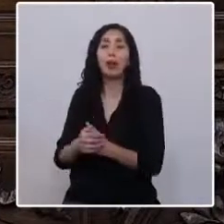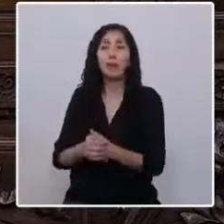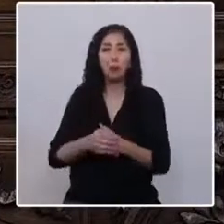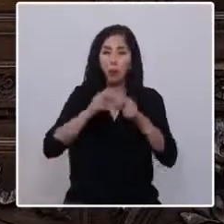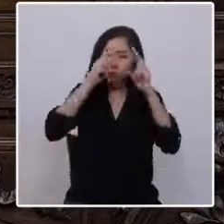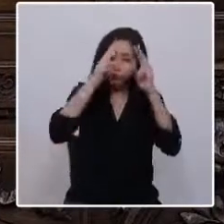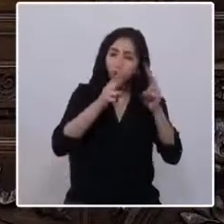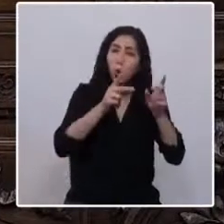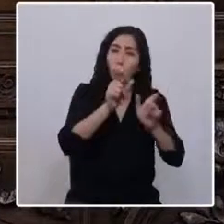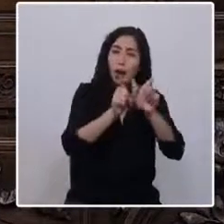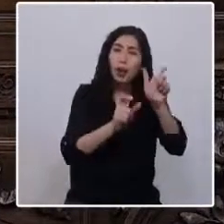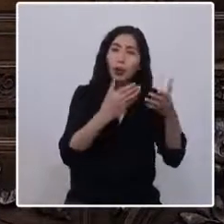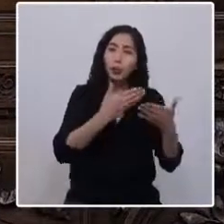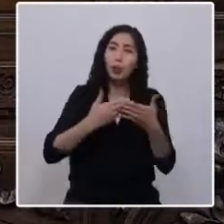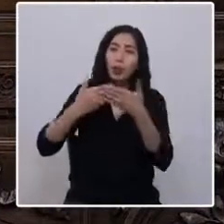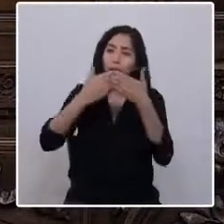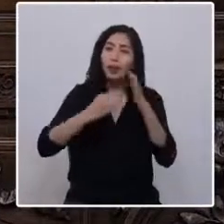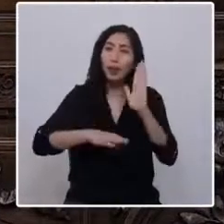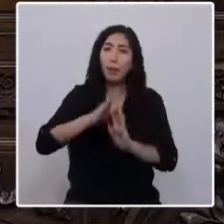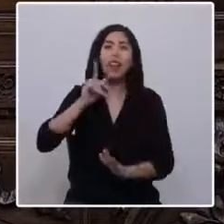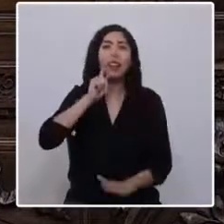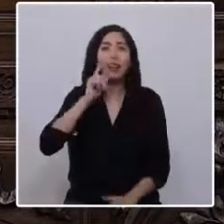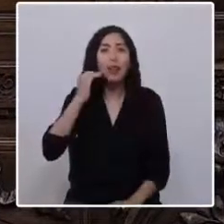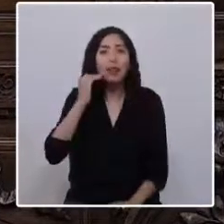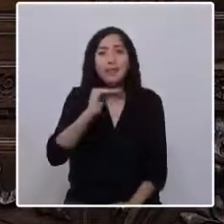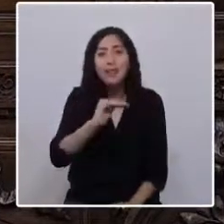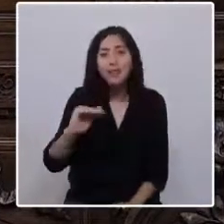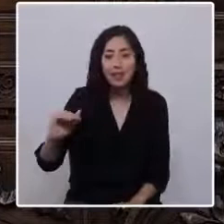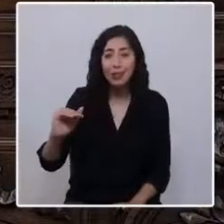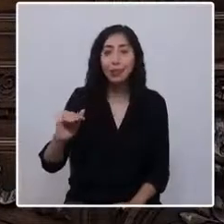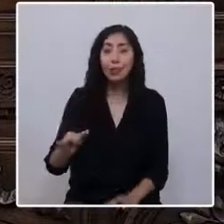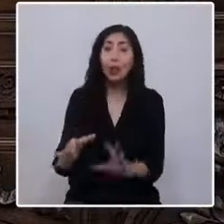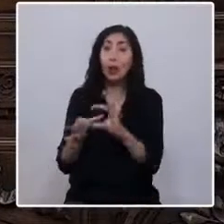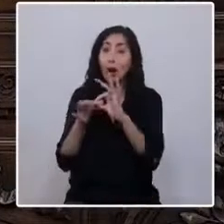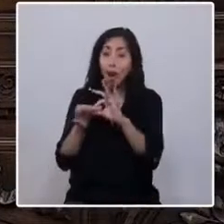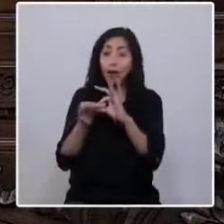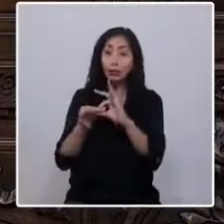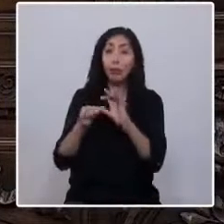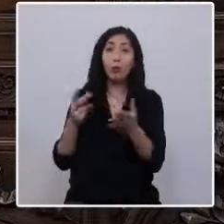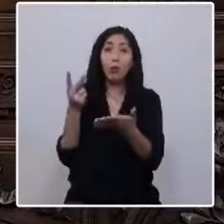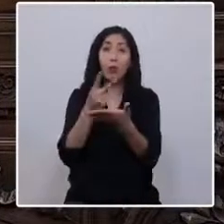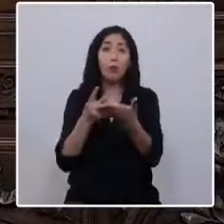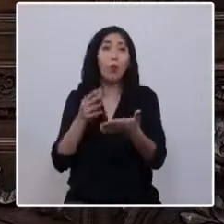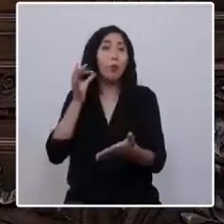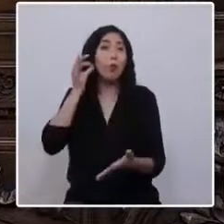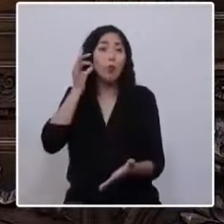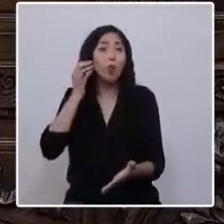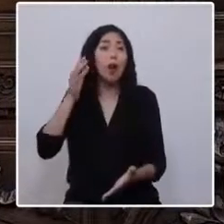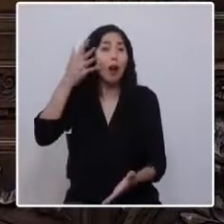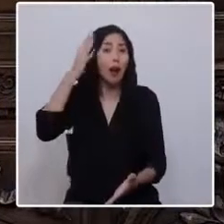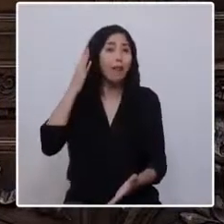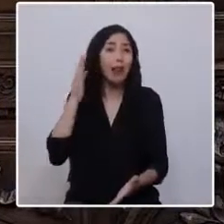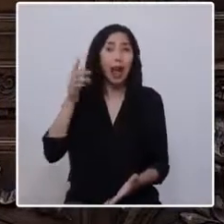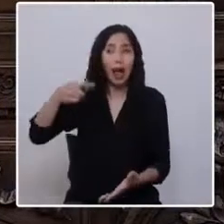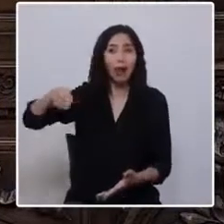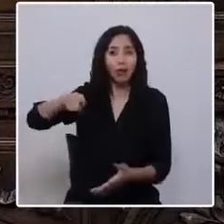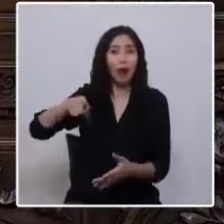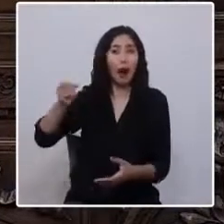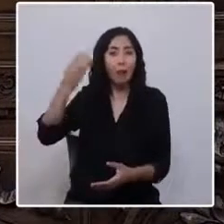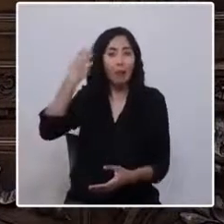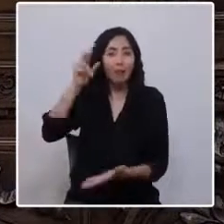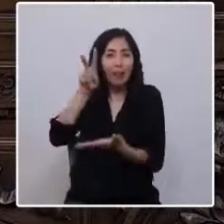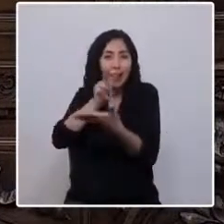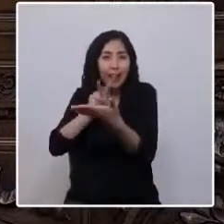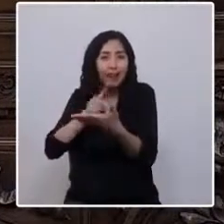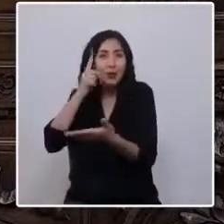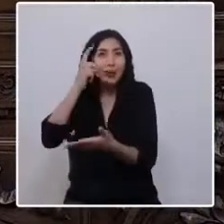de estudiantes, particularmente niñas, que gracias al paso de Gabriela Mistral por Magallanes, aprendieron a leer y a soñar con su autonomía